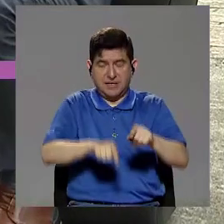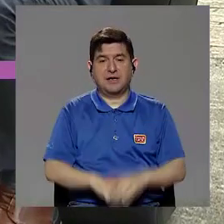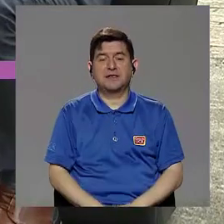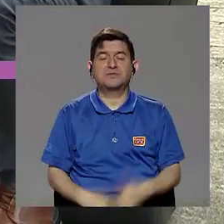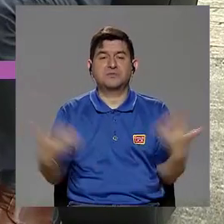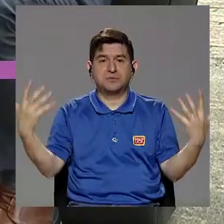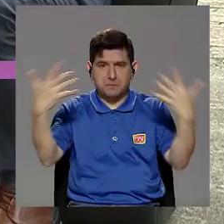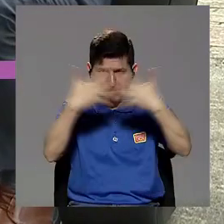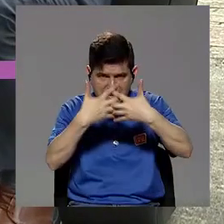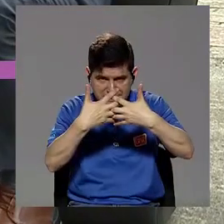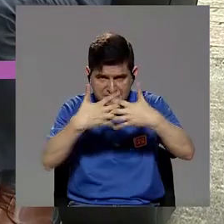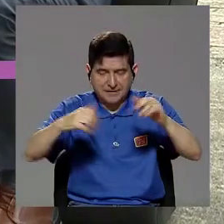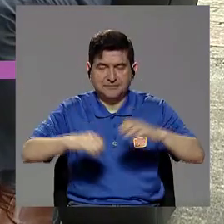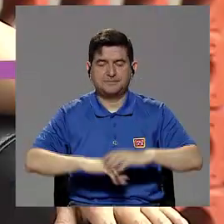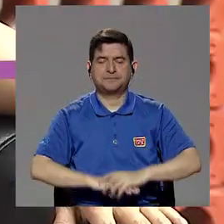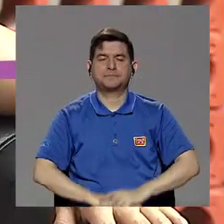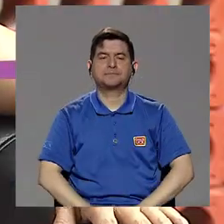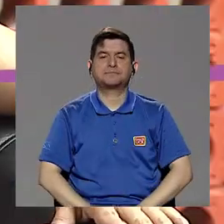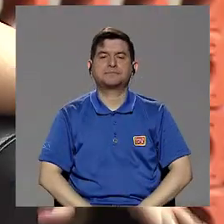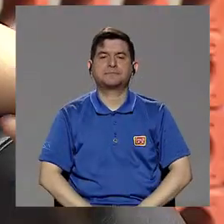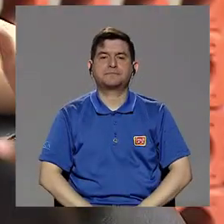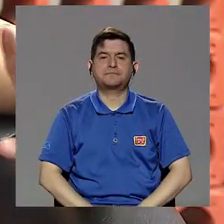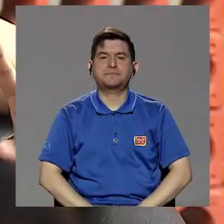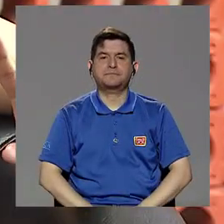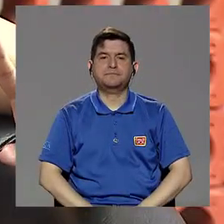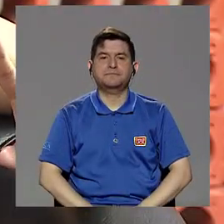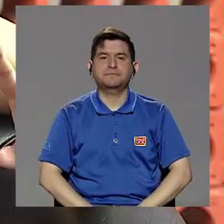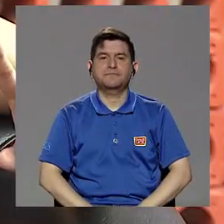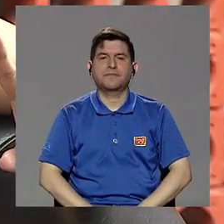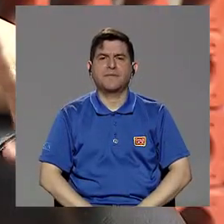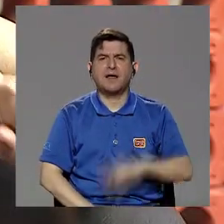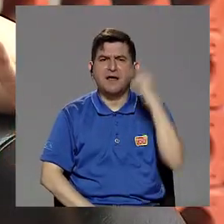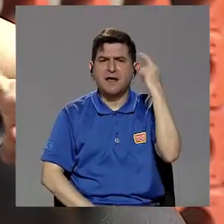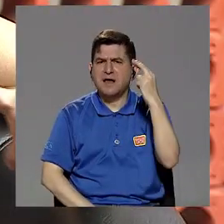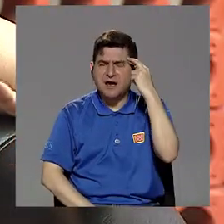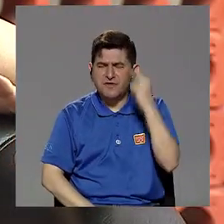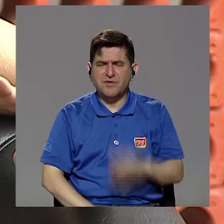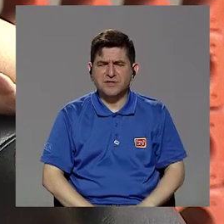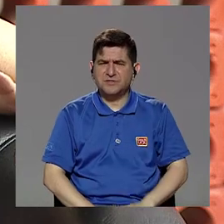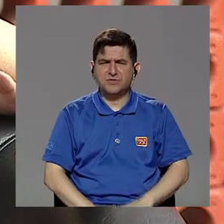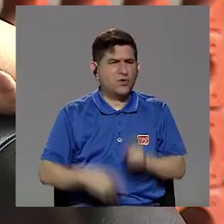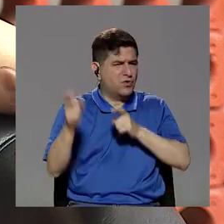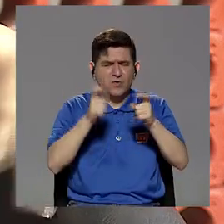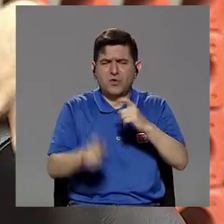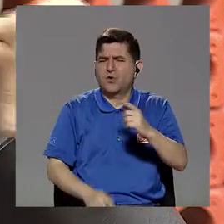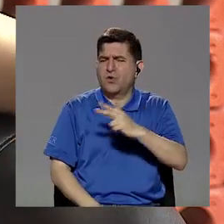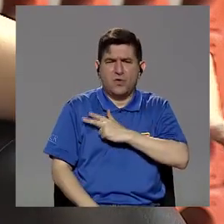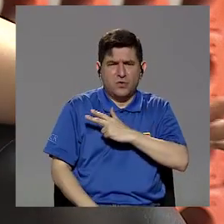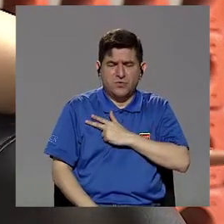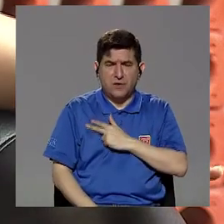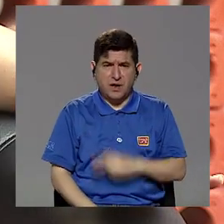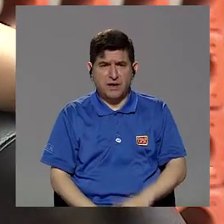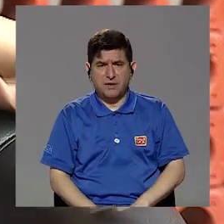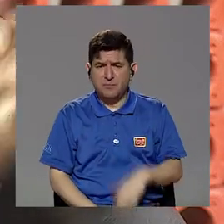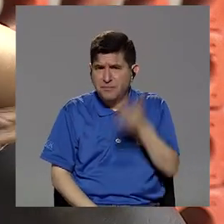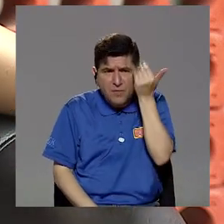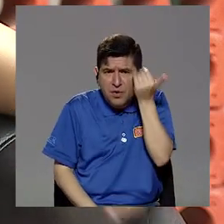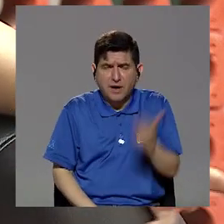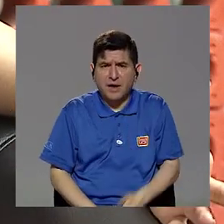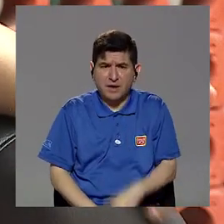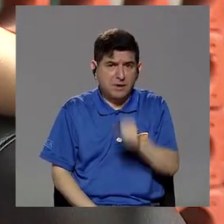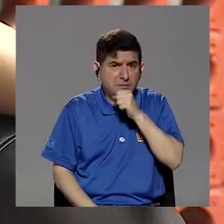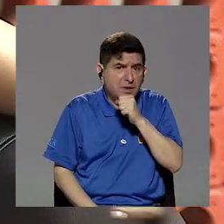urinaria mixta. ¿Qué causa la incontinencia? O sea, ¿el proceso de envejecimiento o